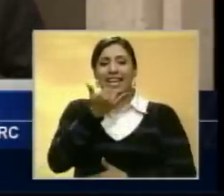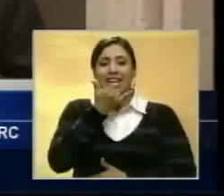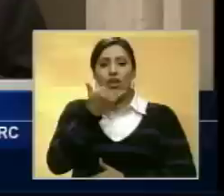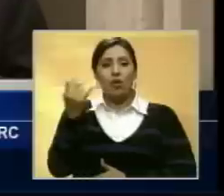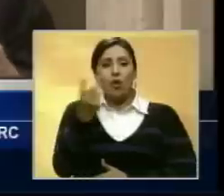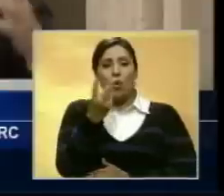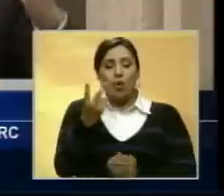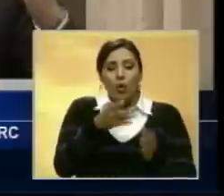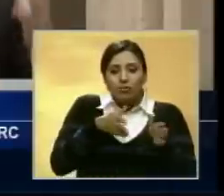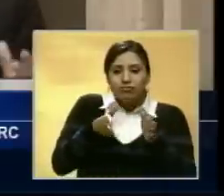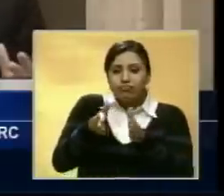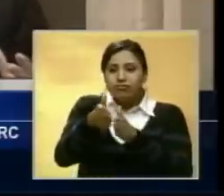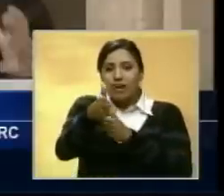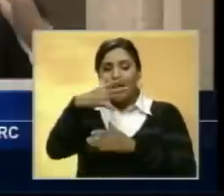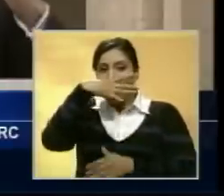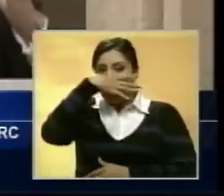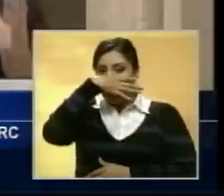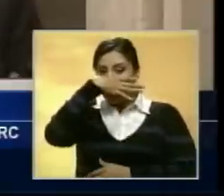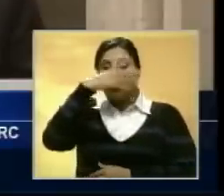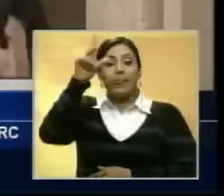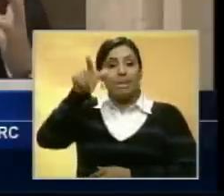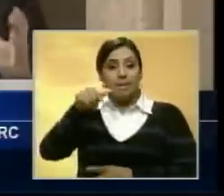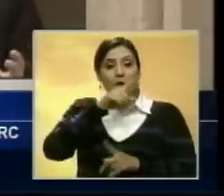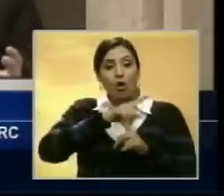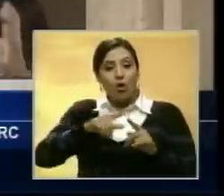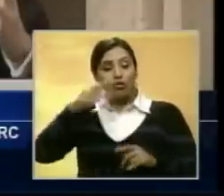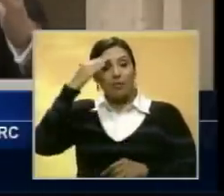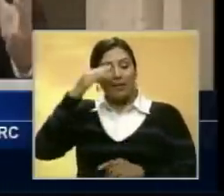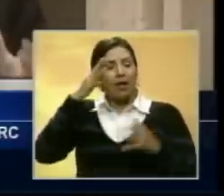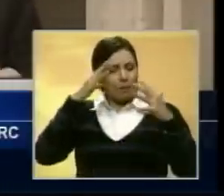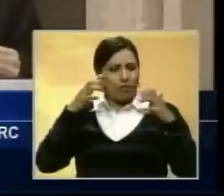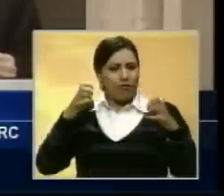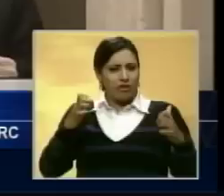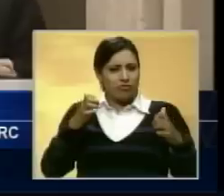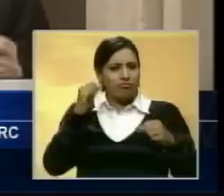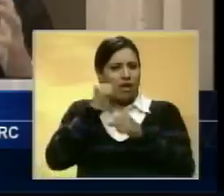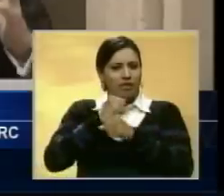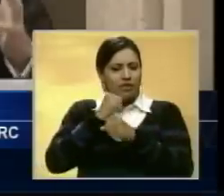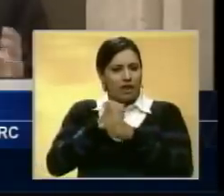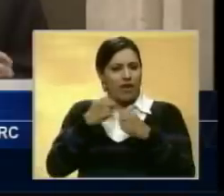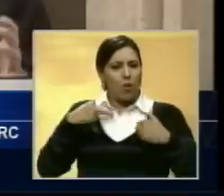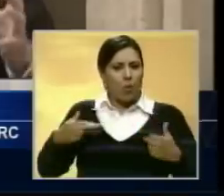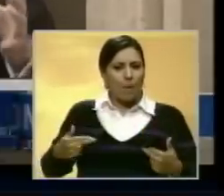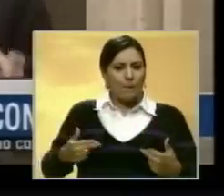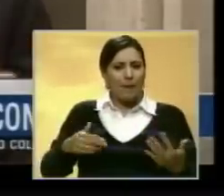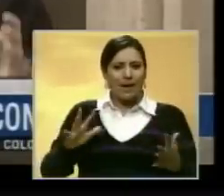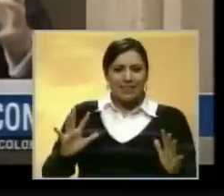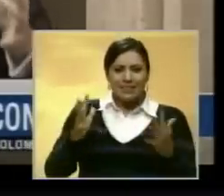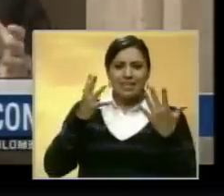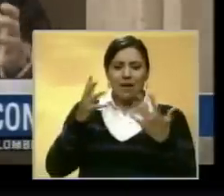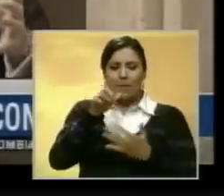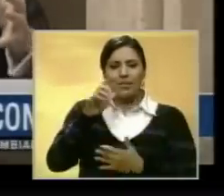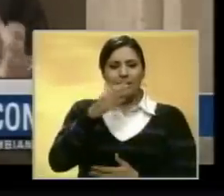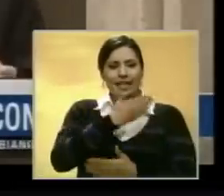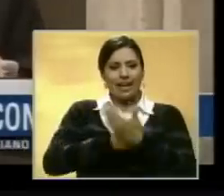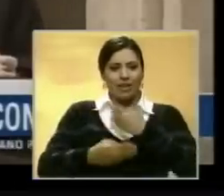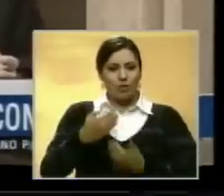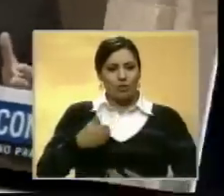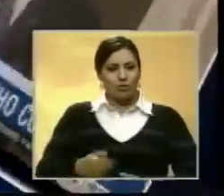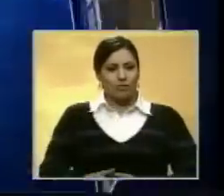las coordenadas fijadas por las FARC. Reiteró que el ejército fue profesional en las labores humanitarias para el rescate de los heridos.